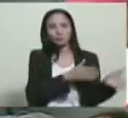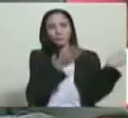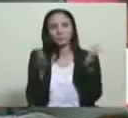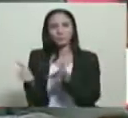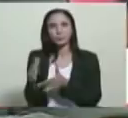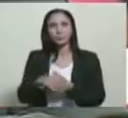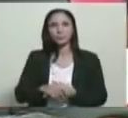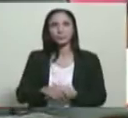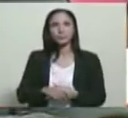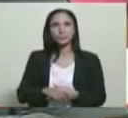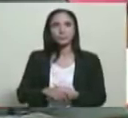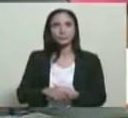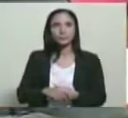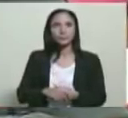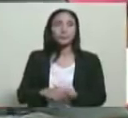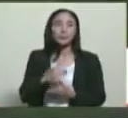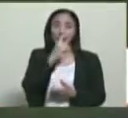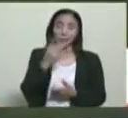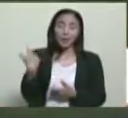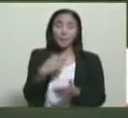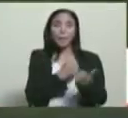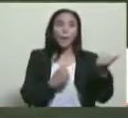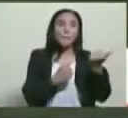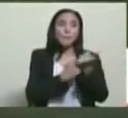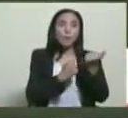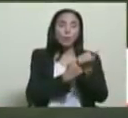apoyo a la Revolución Cubana.